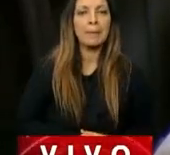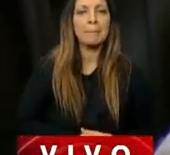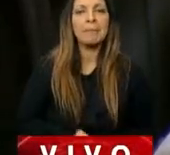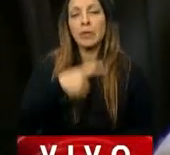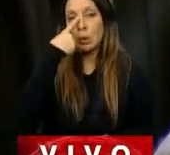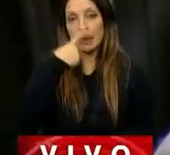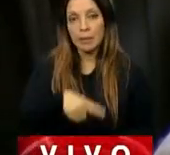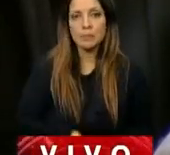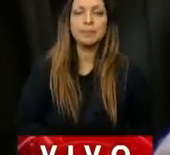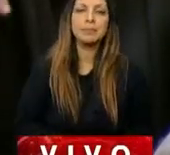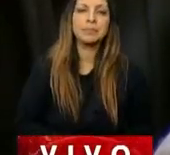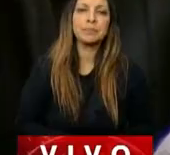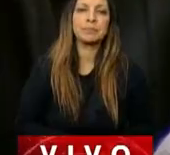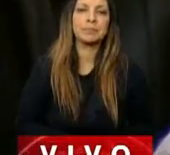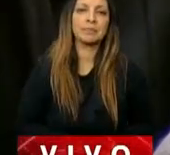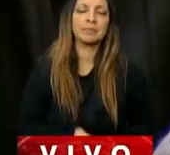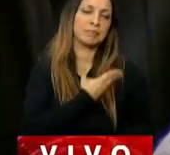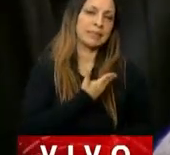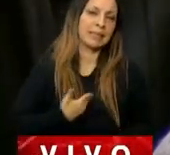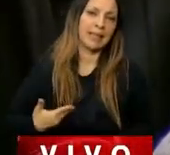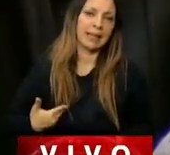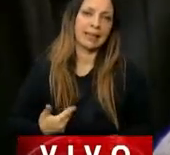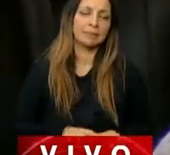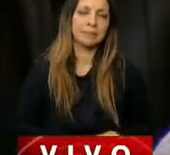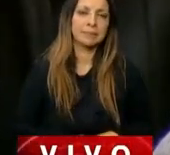Quiero terminar, señor presidente,